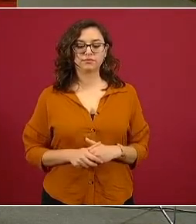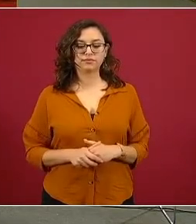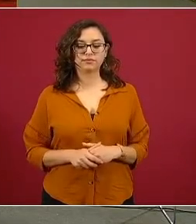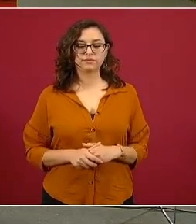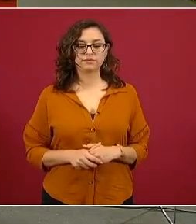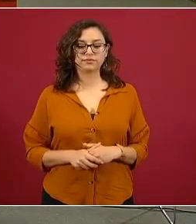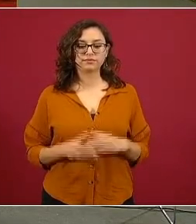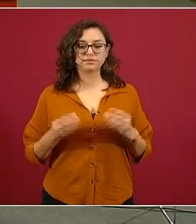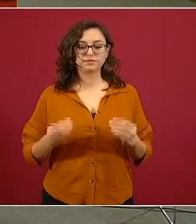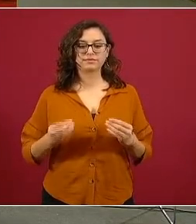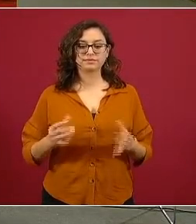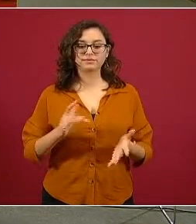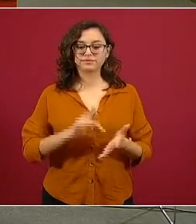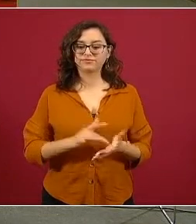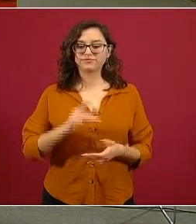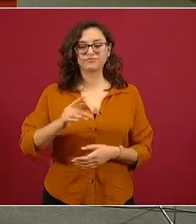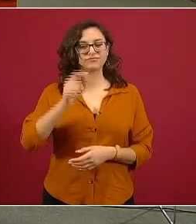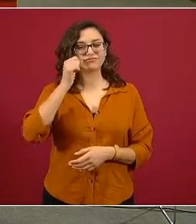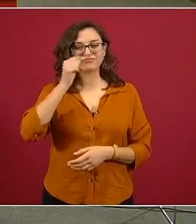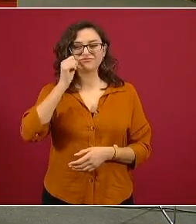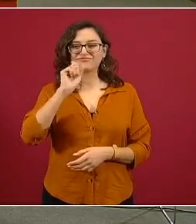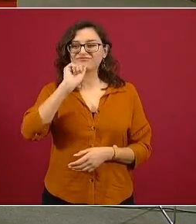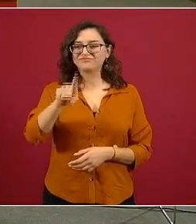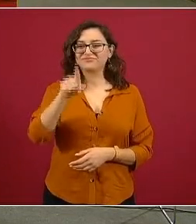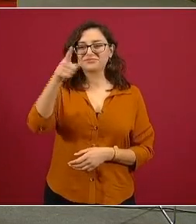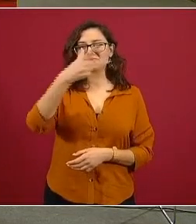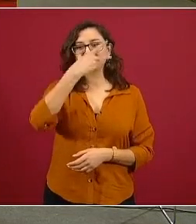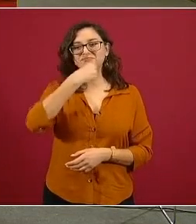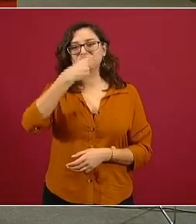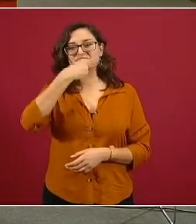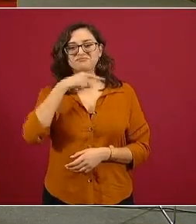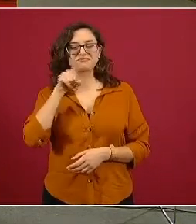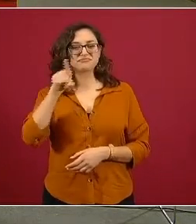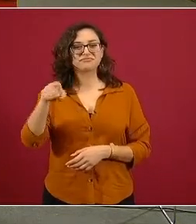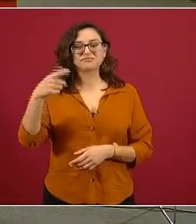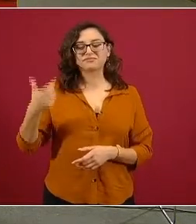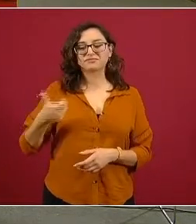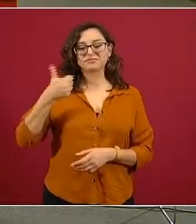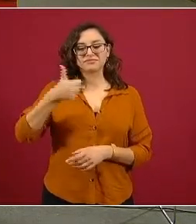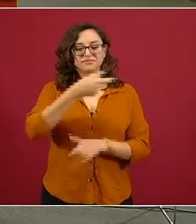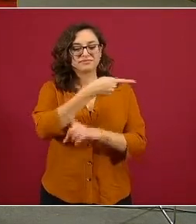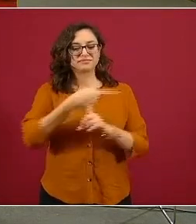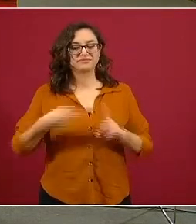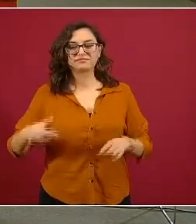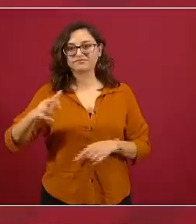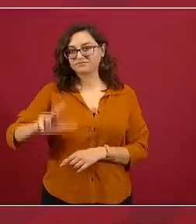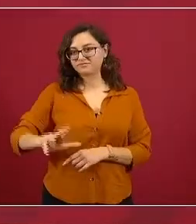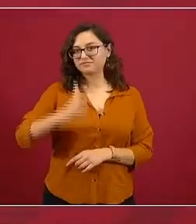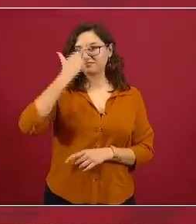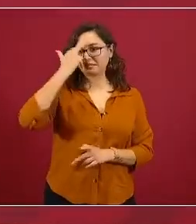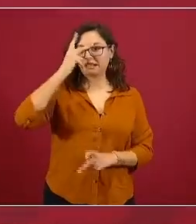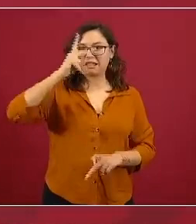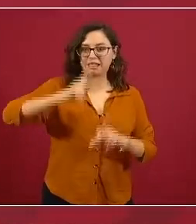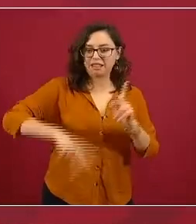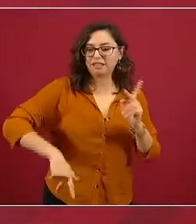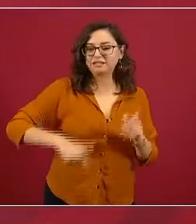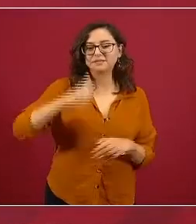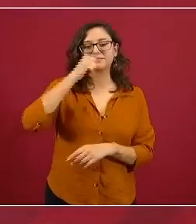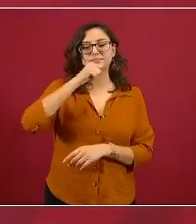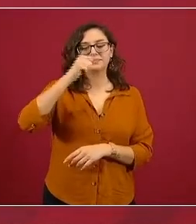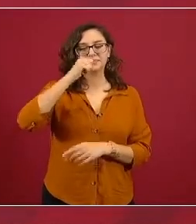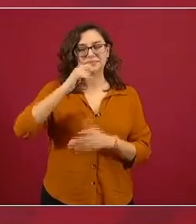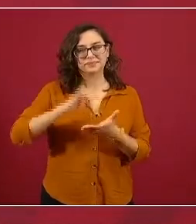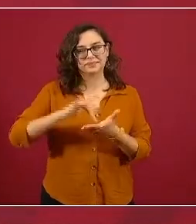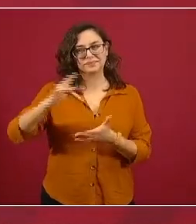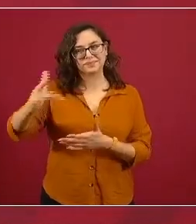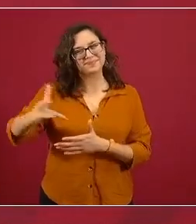muchas gracias al camarógrafo que nos recuerda siempre puntualmente 6:30. Jorge, como sabes, interrumpimos a las 6:30